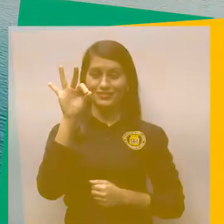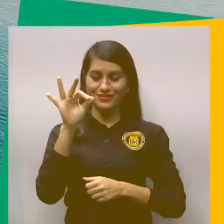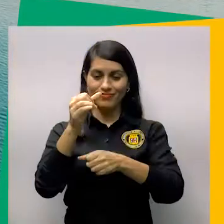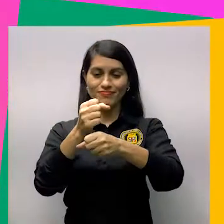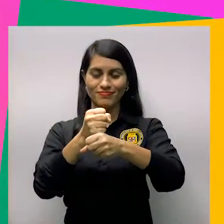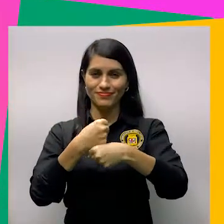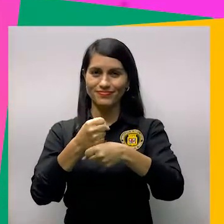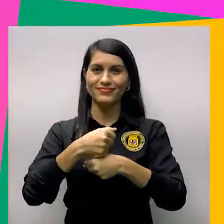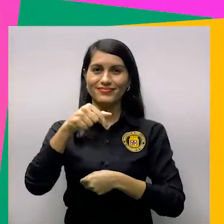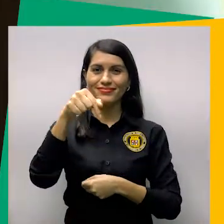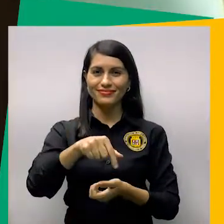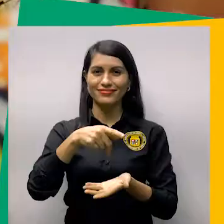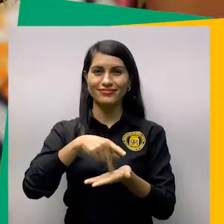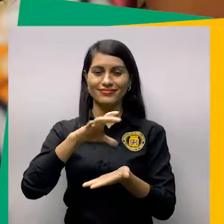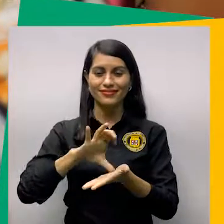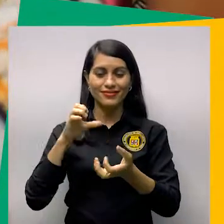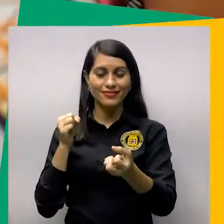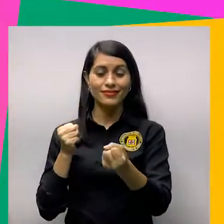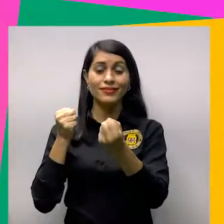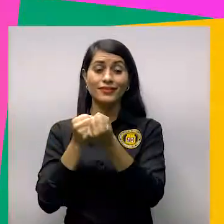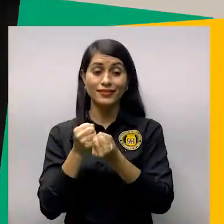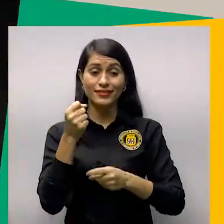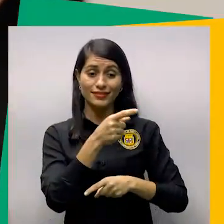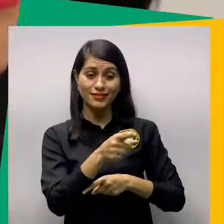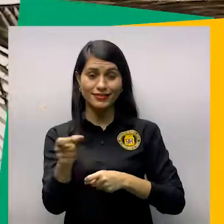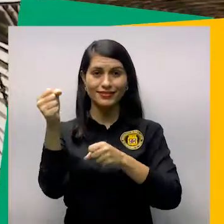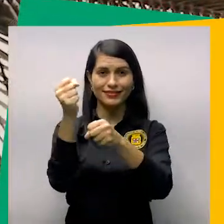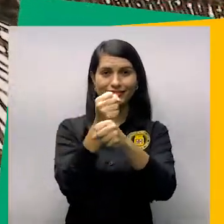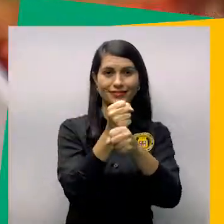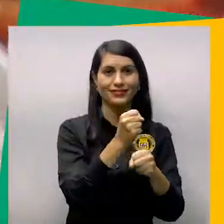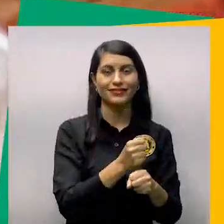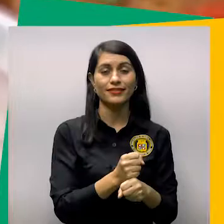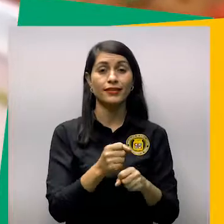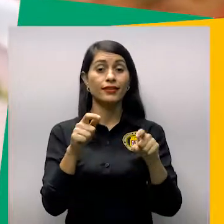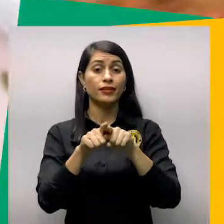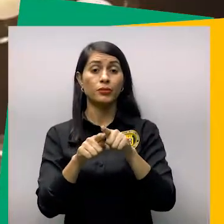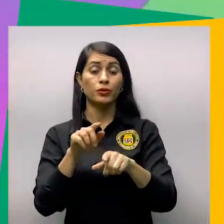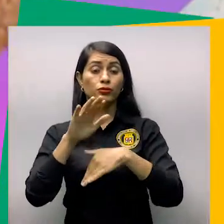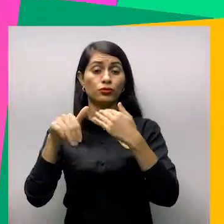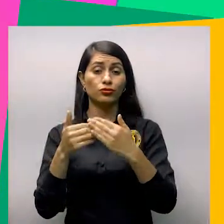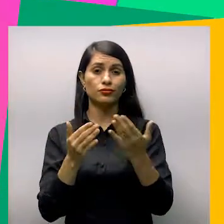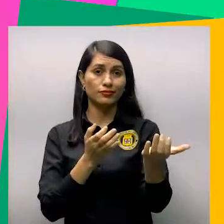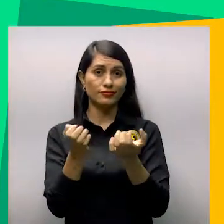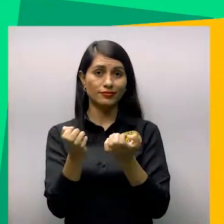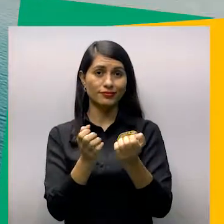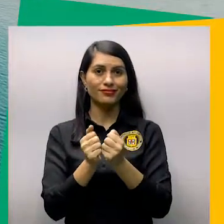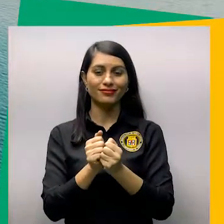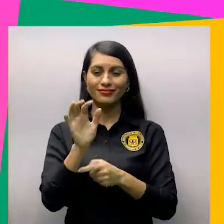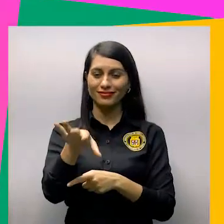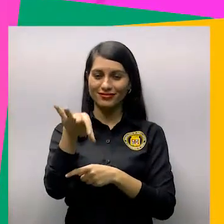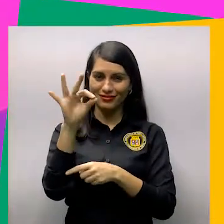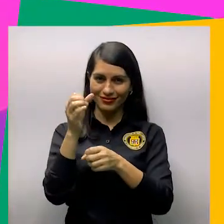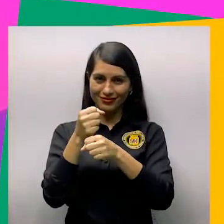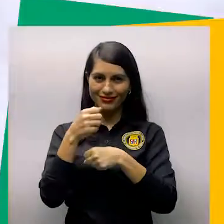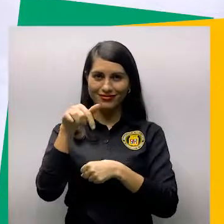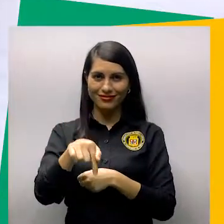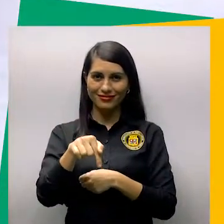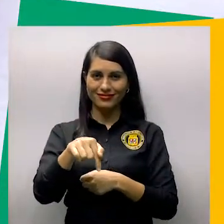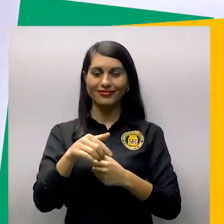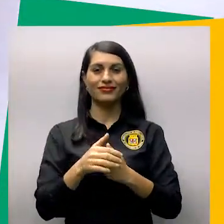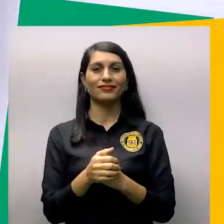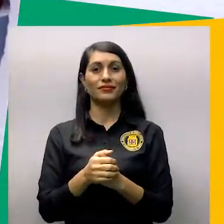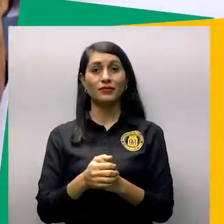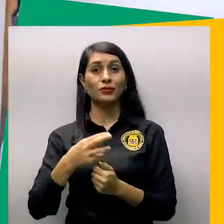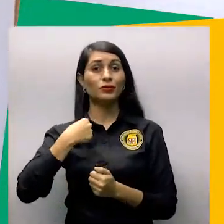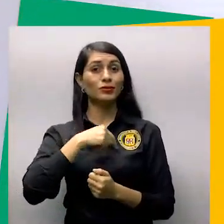Elijo lo nuestro. Apoyando a nuestros emprendedores, productores y comercio local. Elijo lo nuestro. Hoy en Elijo lo nuestro